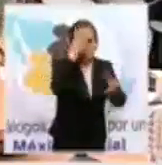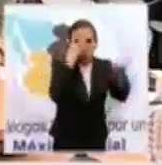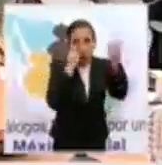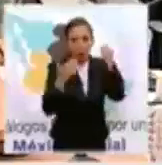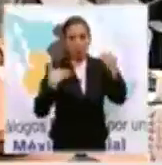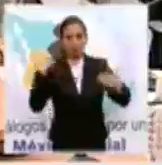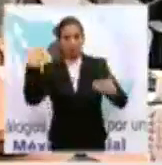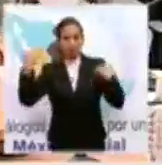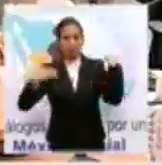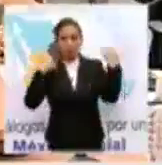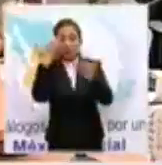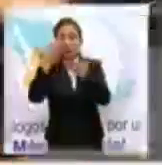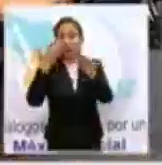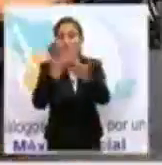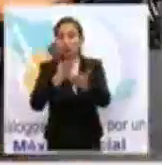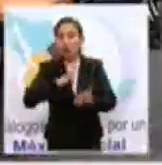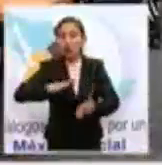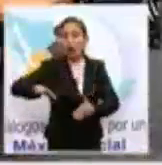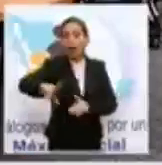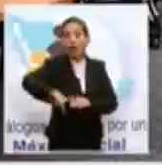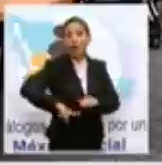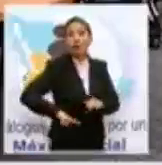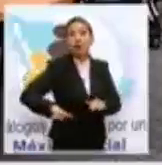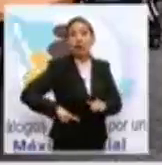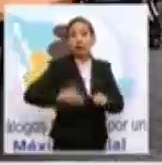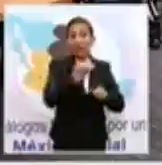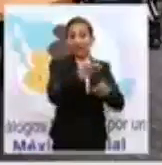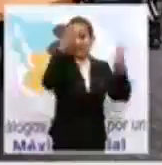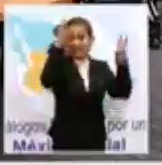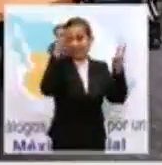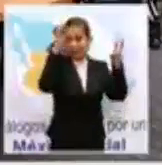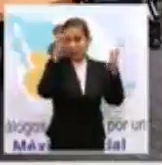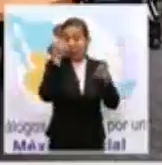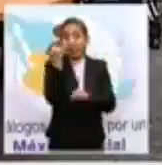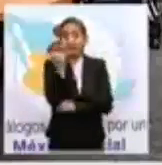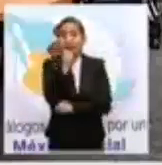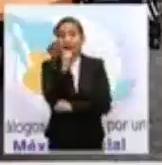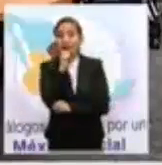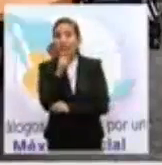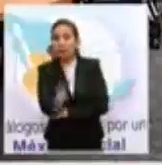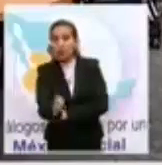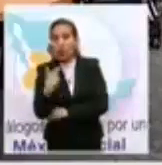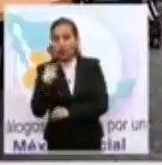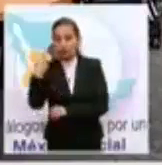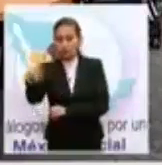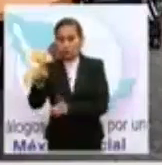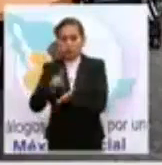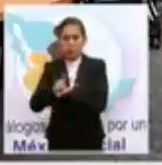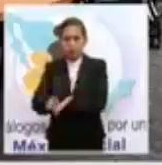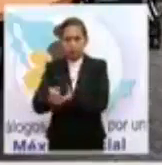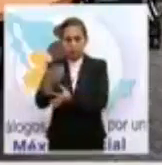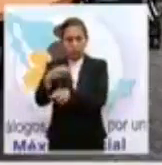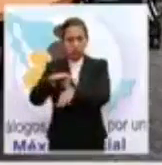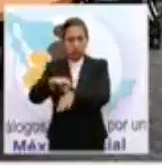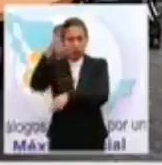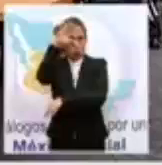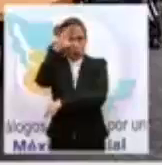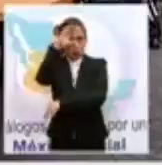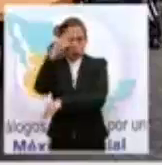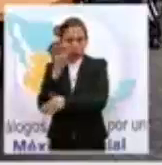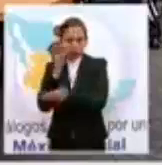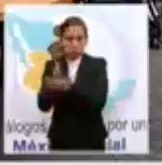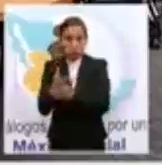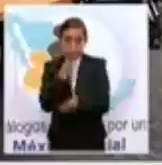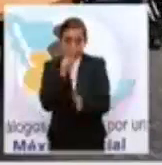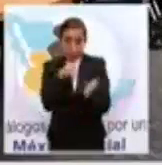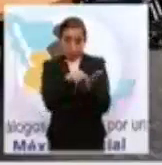al disfrute de los bienes y servicios que presta el Estado en la materia, así como el ejercicio de sus derechos culturales. Así